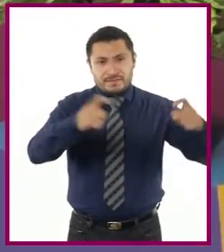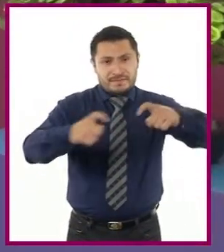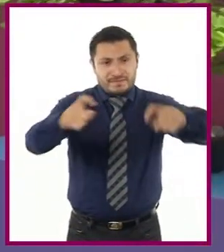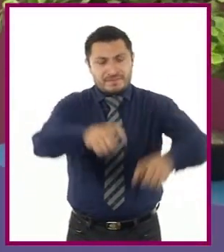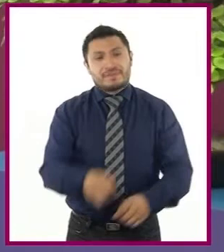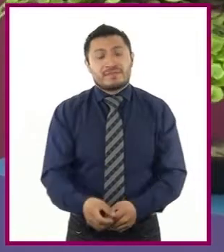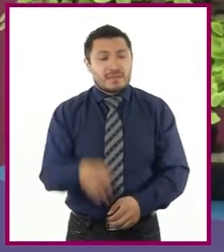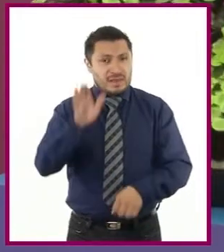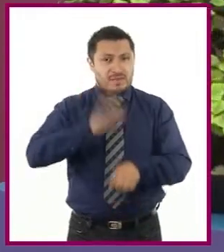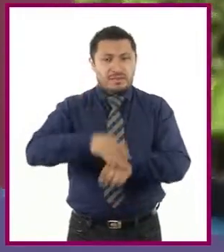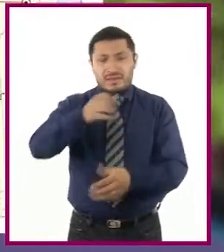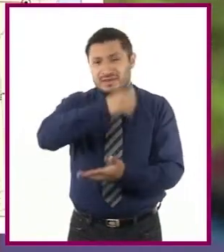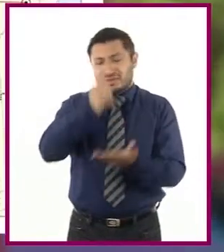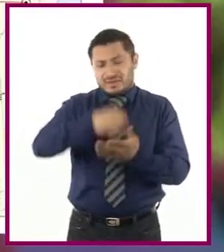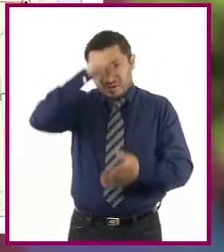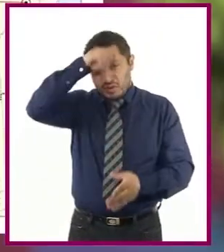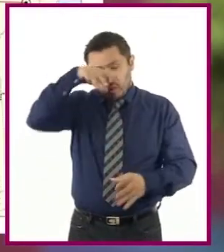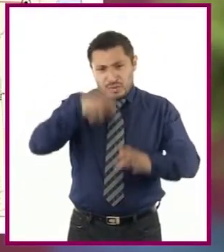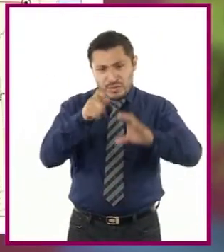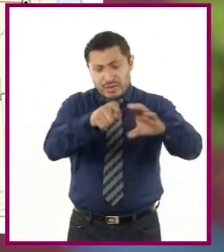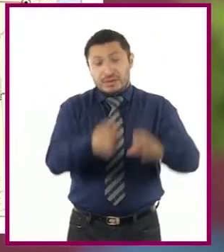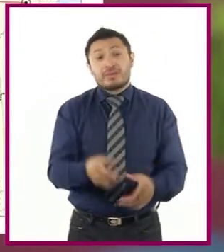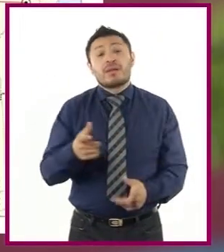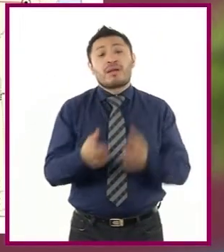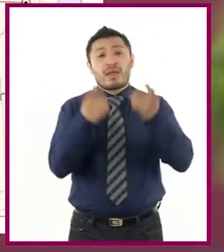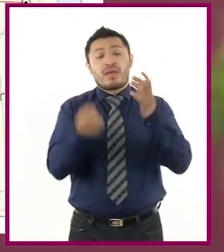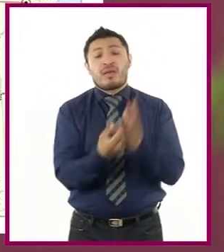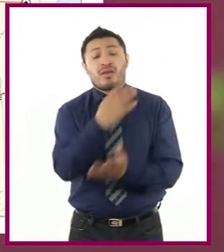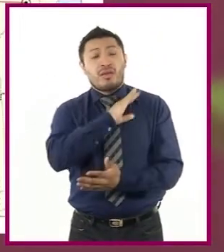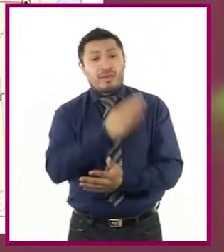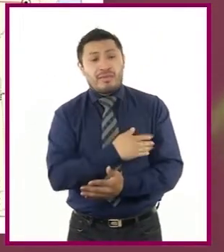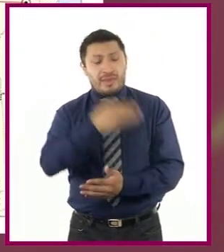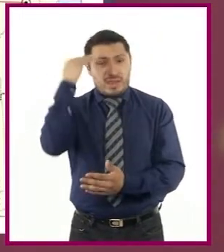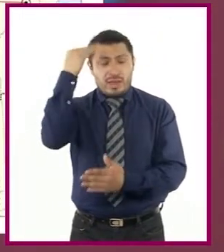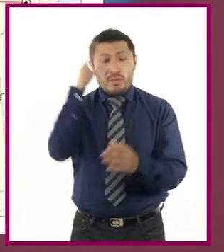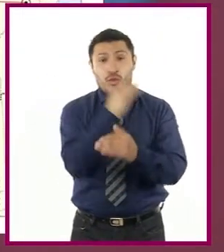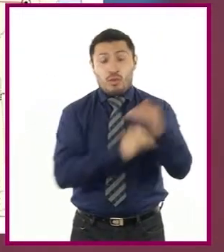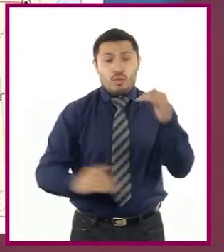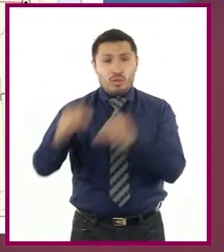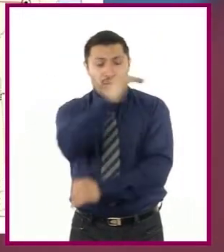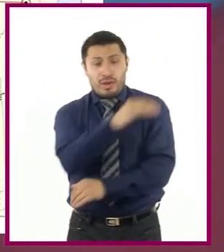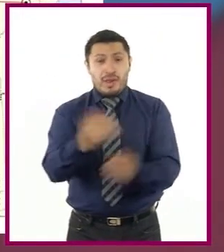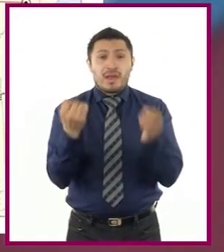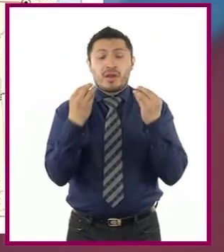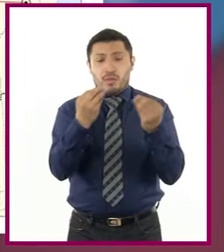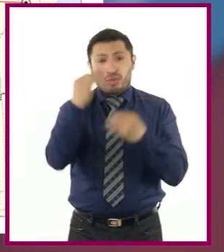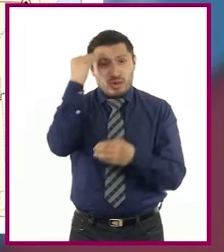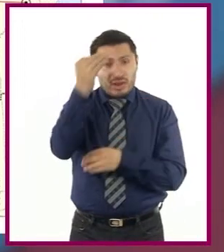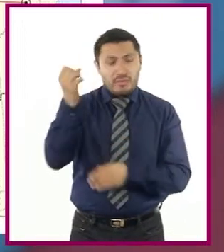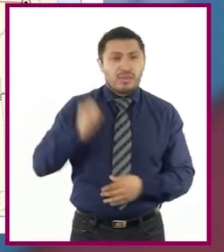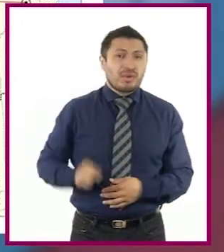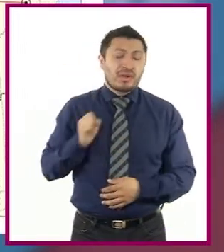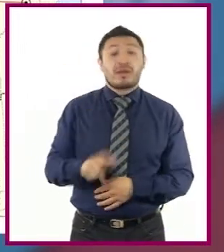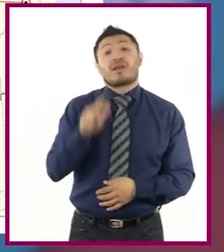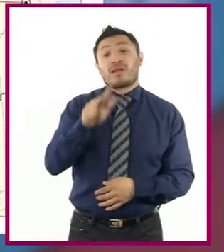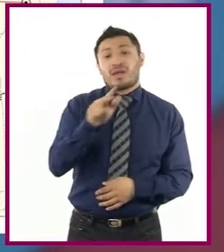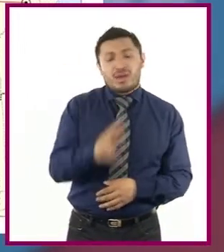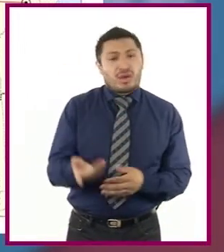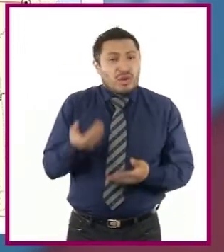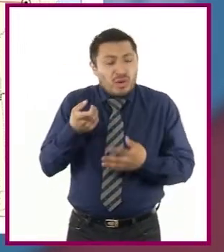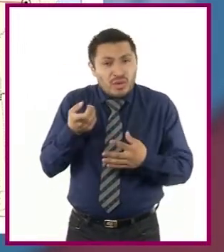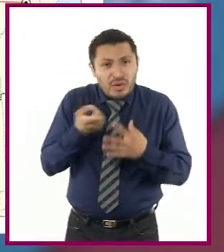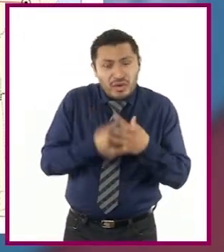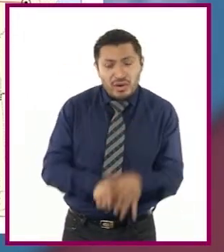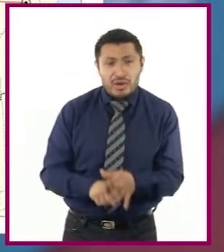su mayoría mineras. La economía novohispana tuvo un periodo de auge durante la mayor parte del siglo XVIII, alentada por